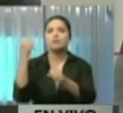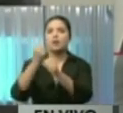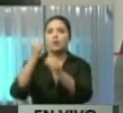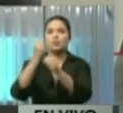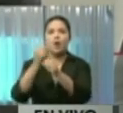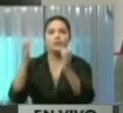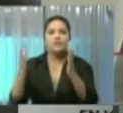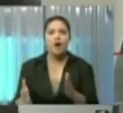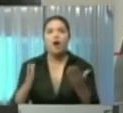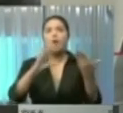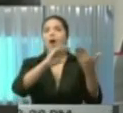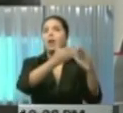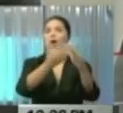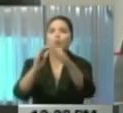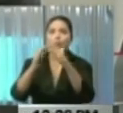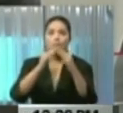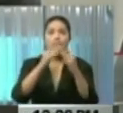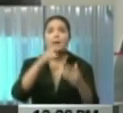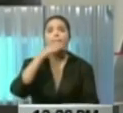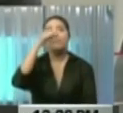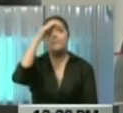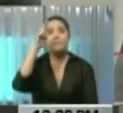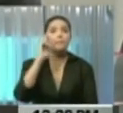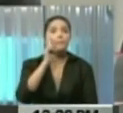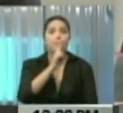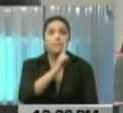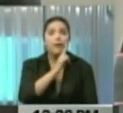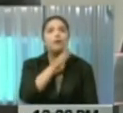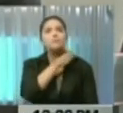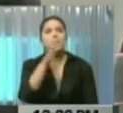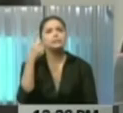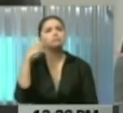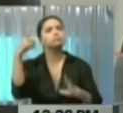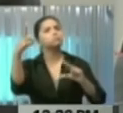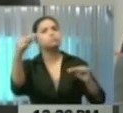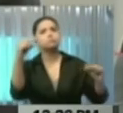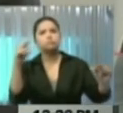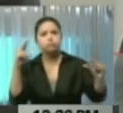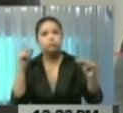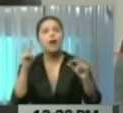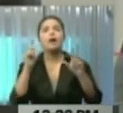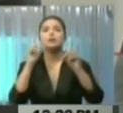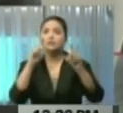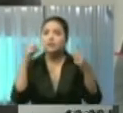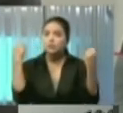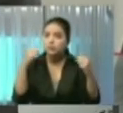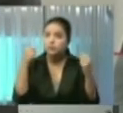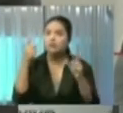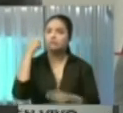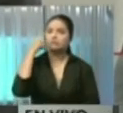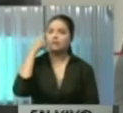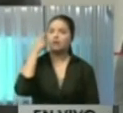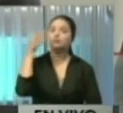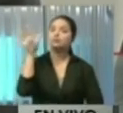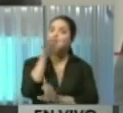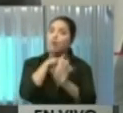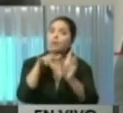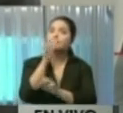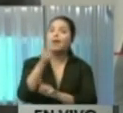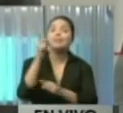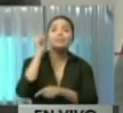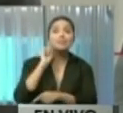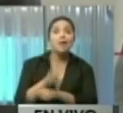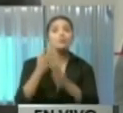a la comunidad, a padres y representantes, a jornadas de reflexión acerca de esta situación que amerita la organización